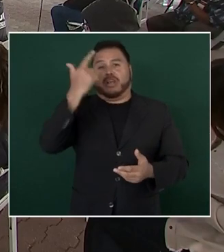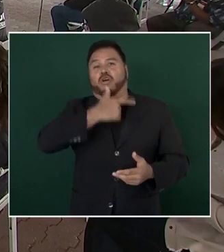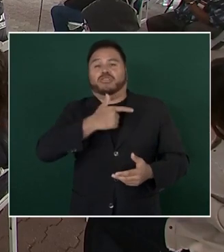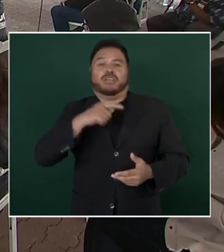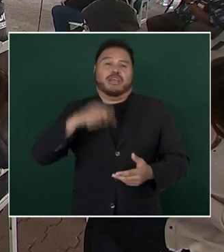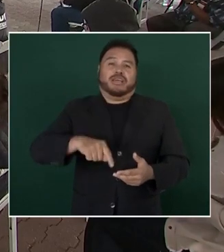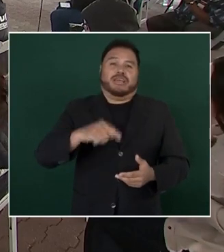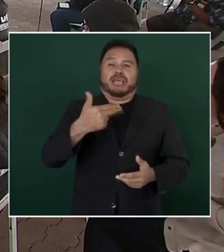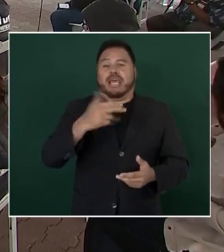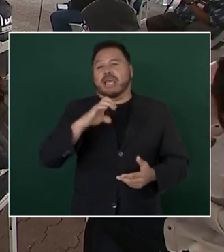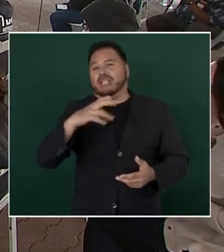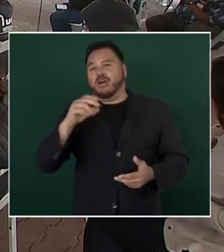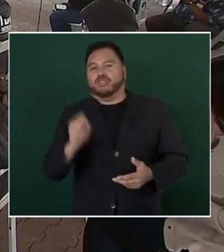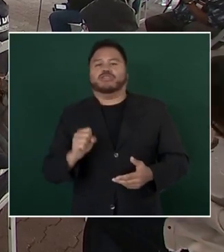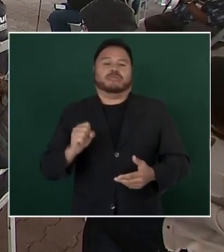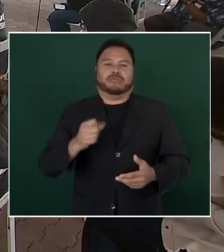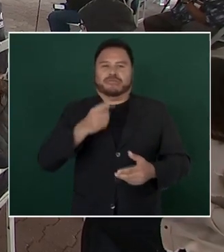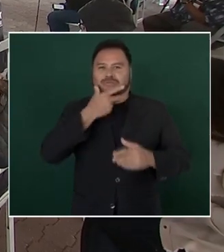Hechos.